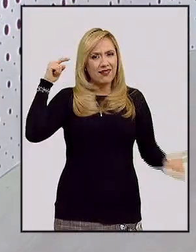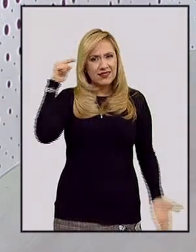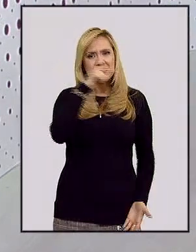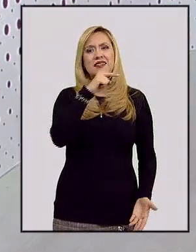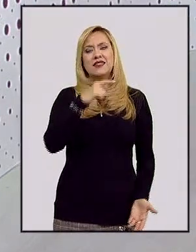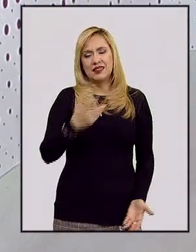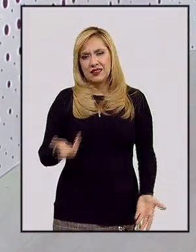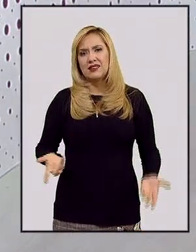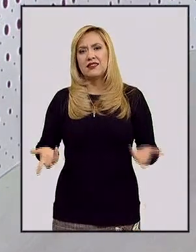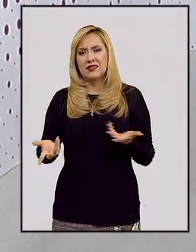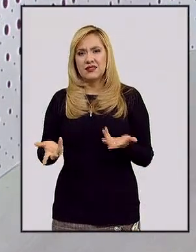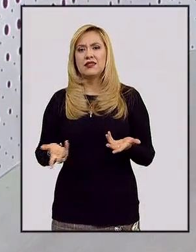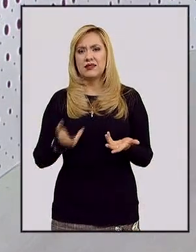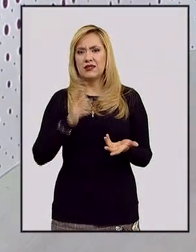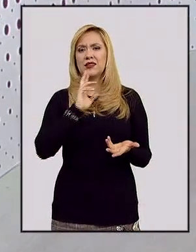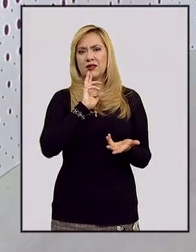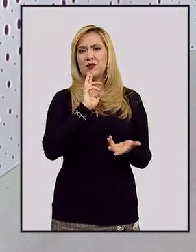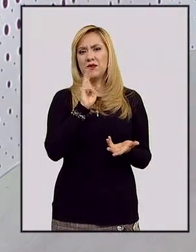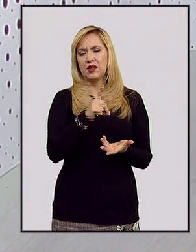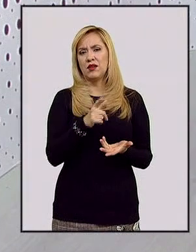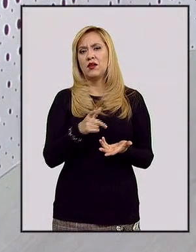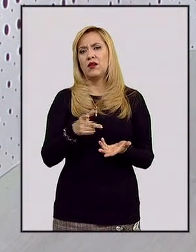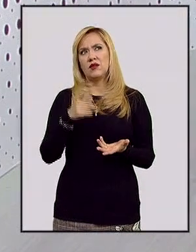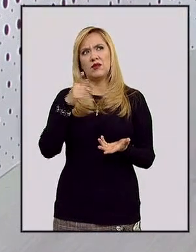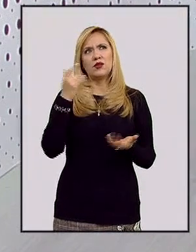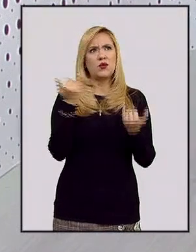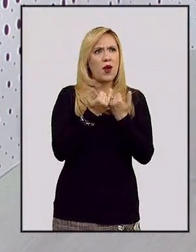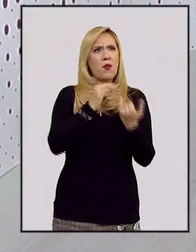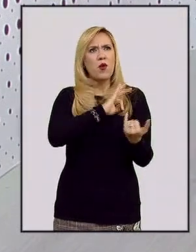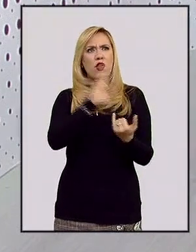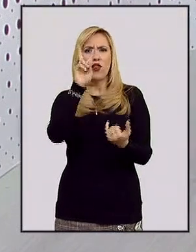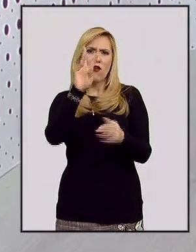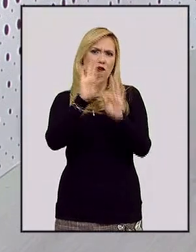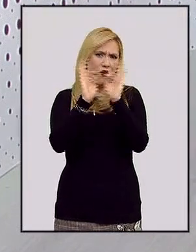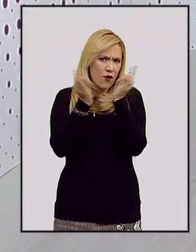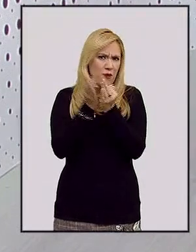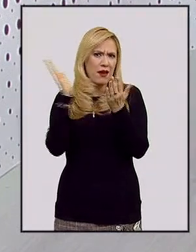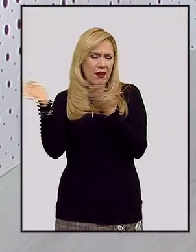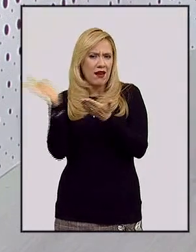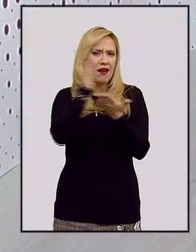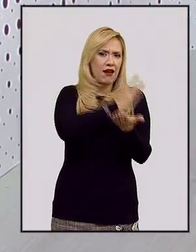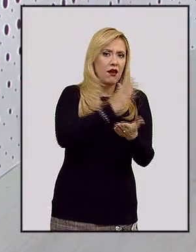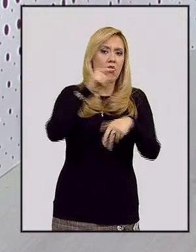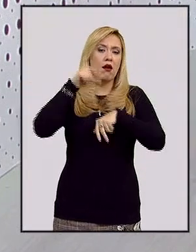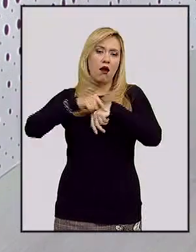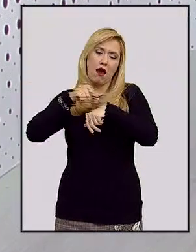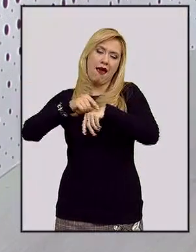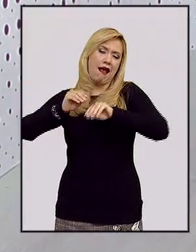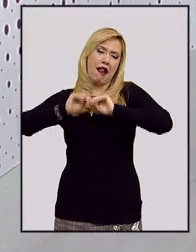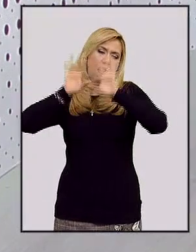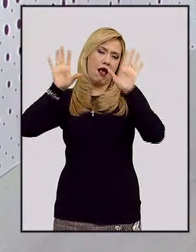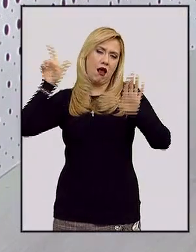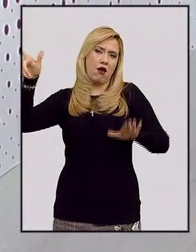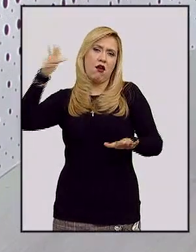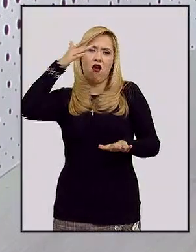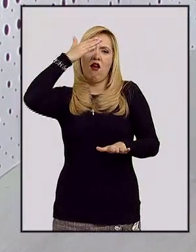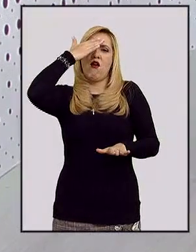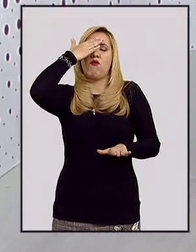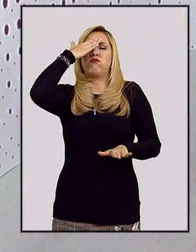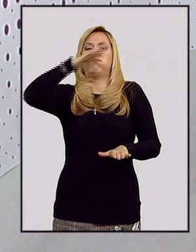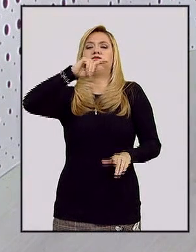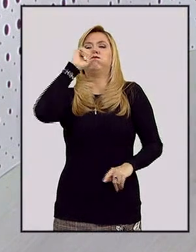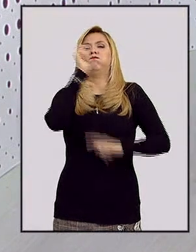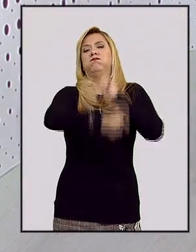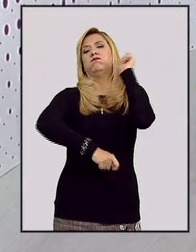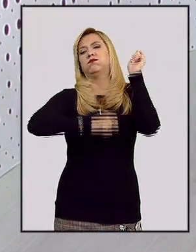ellas lo quieran vivir. Por supuesto que el personal médico, que todo lo que se ha avanzado en términos de conocimiento científico y